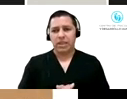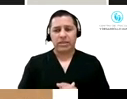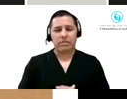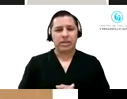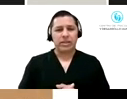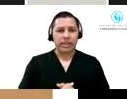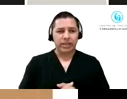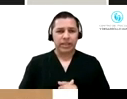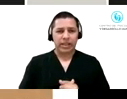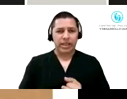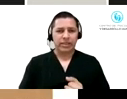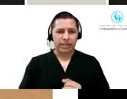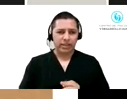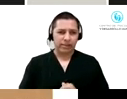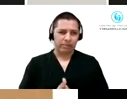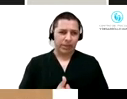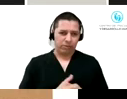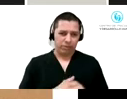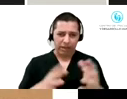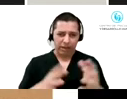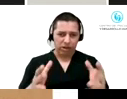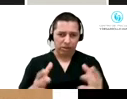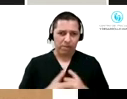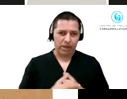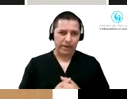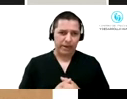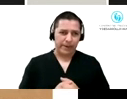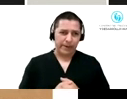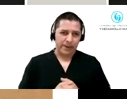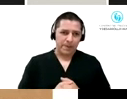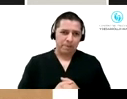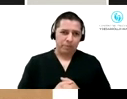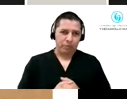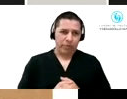citas más recientes que estas, pero van en una misma línea.